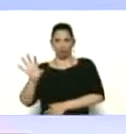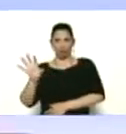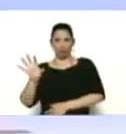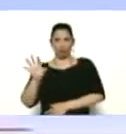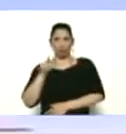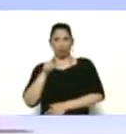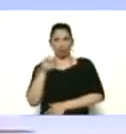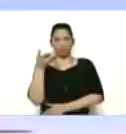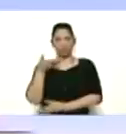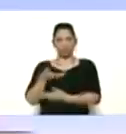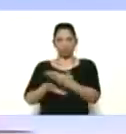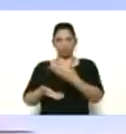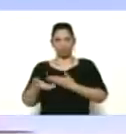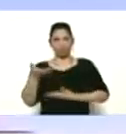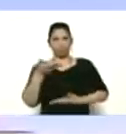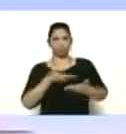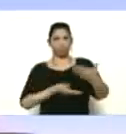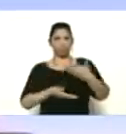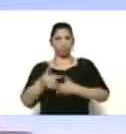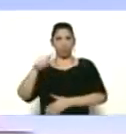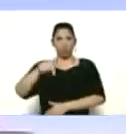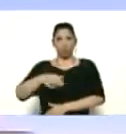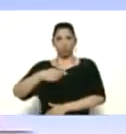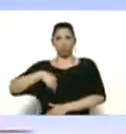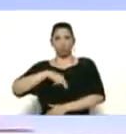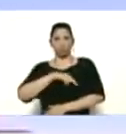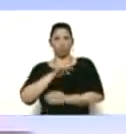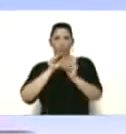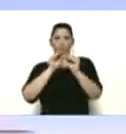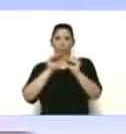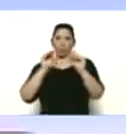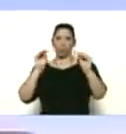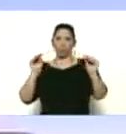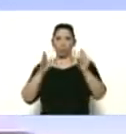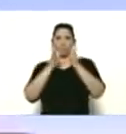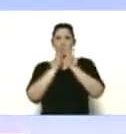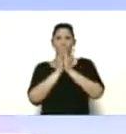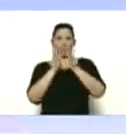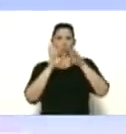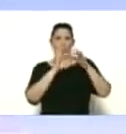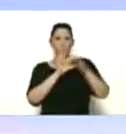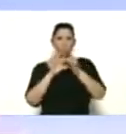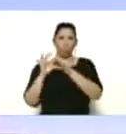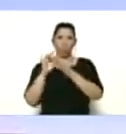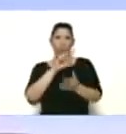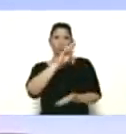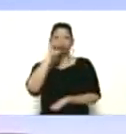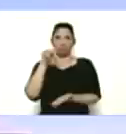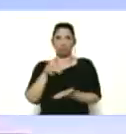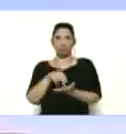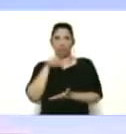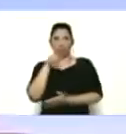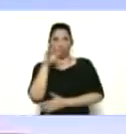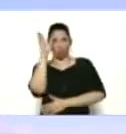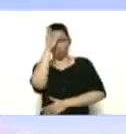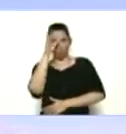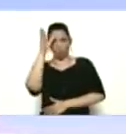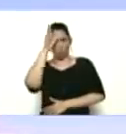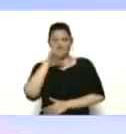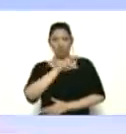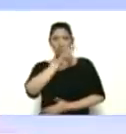la solidaridad. Y hoy nosotros llamamos a que esa unión nacional, esa conciencia